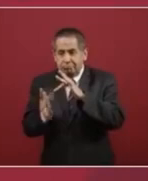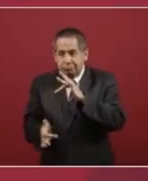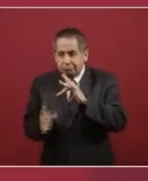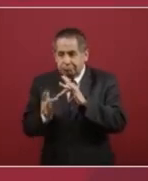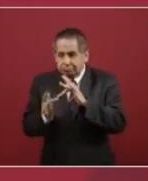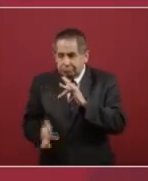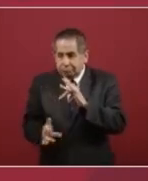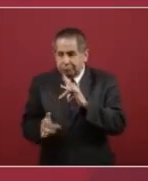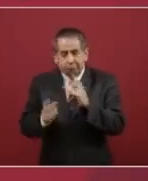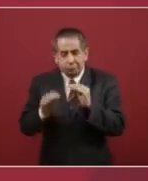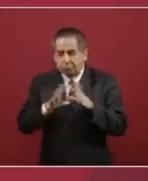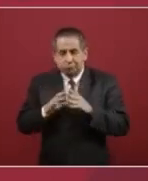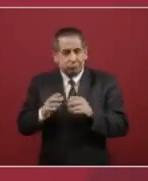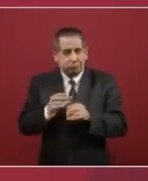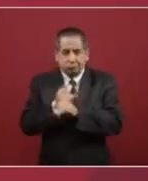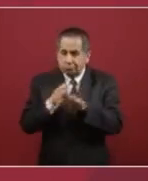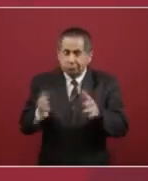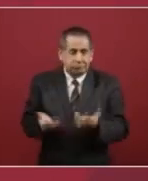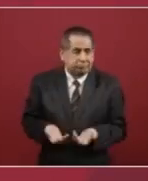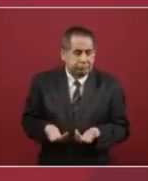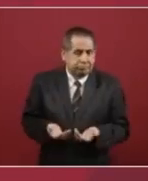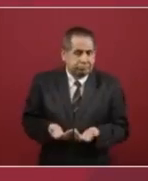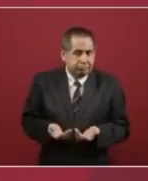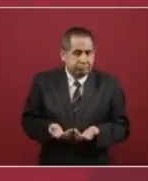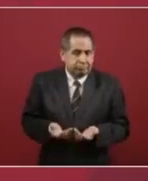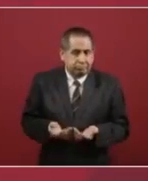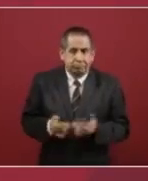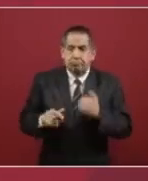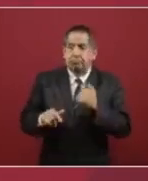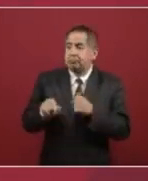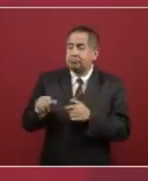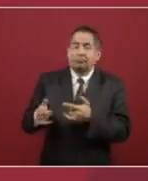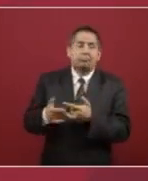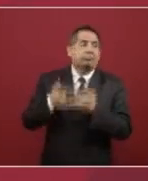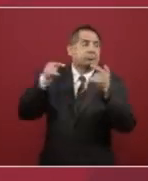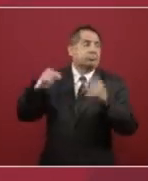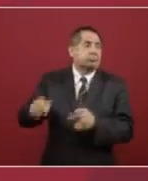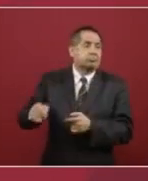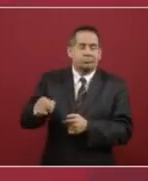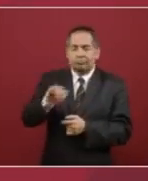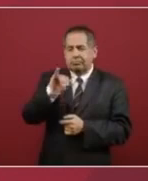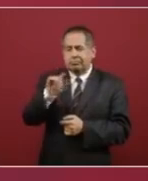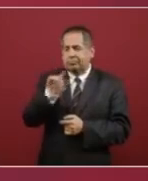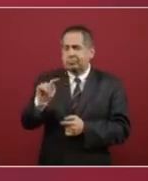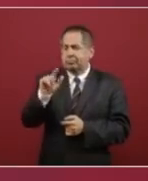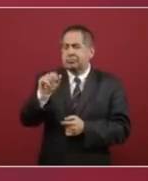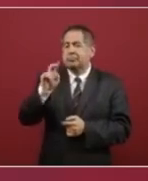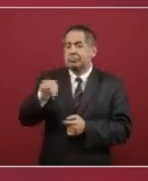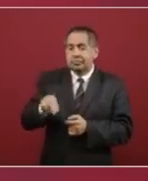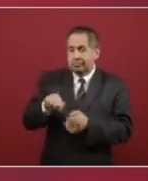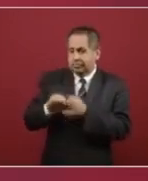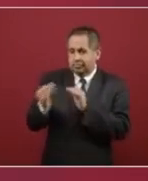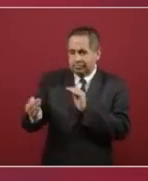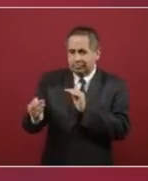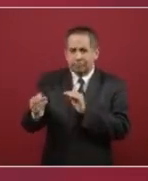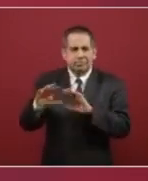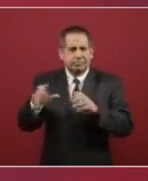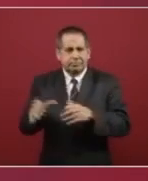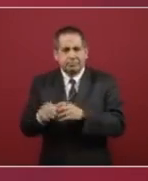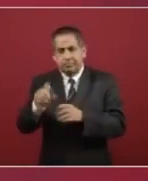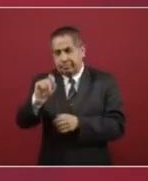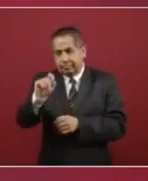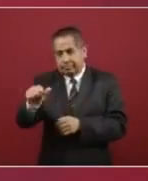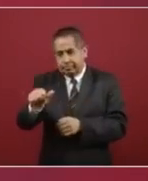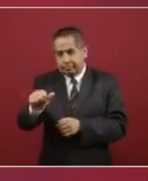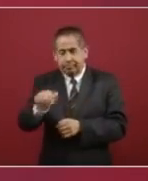mandar información. En todo ese distrito histórico de Iztlán son 26